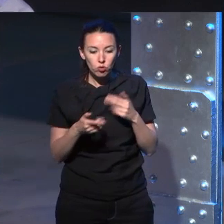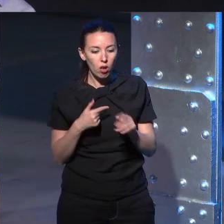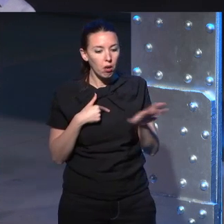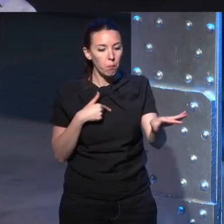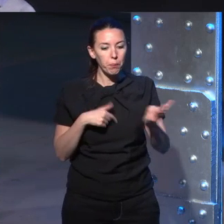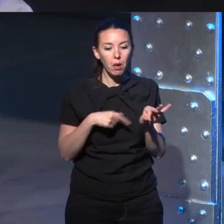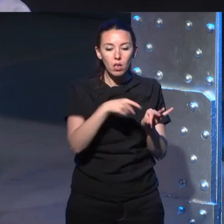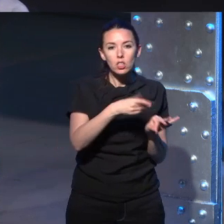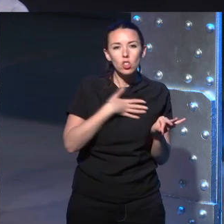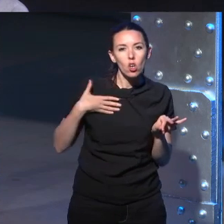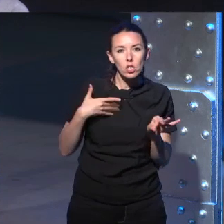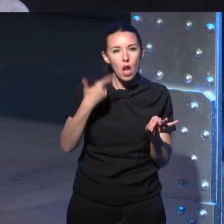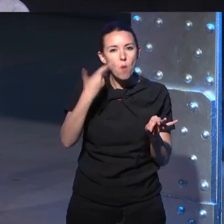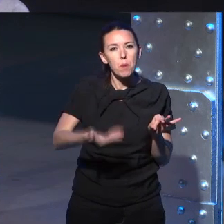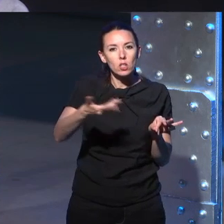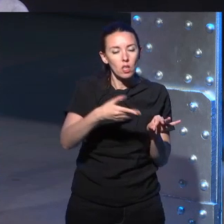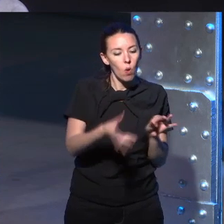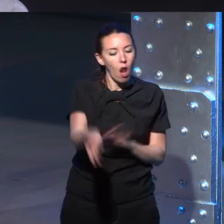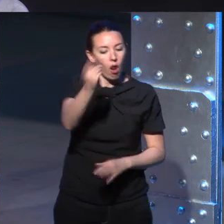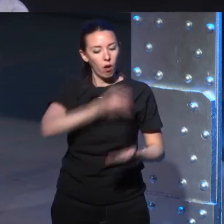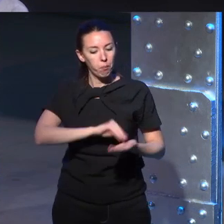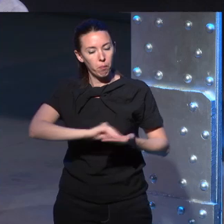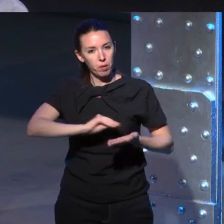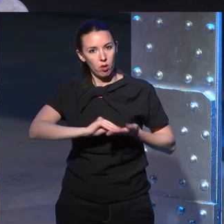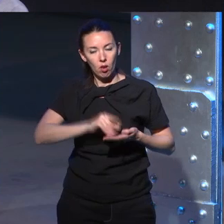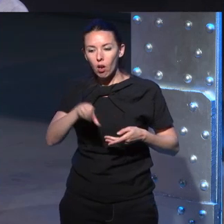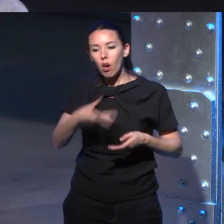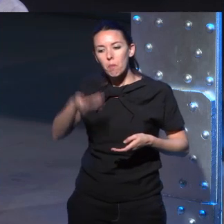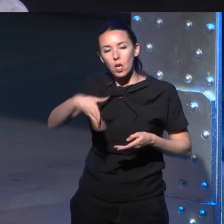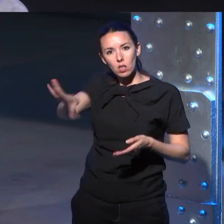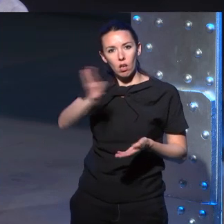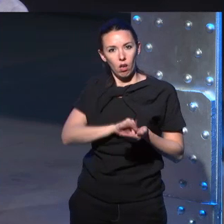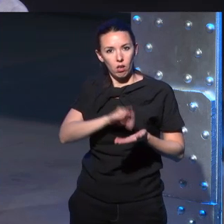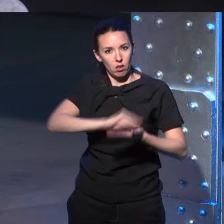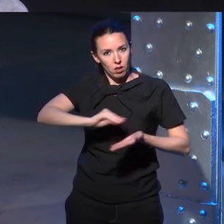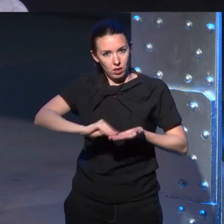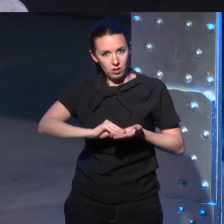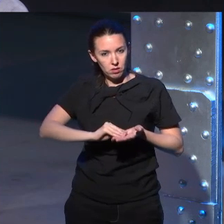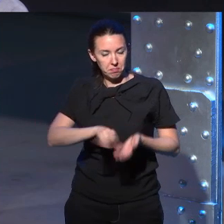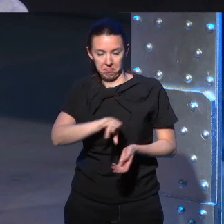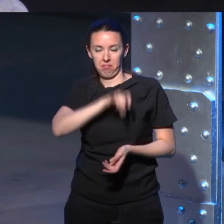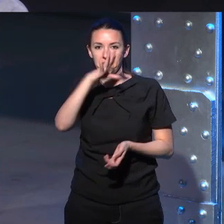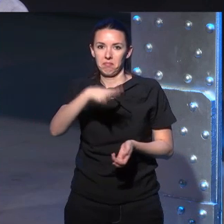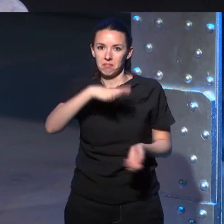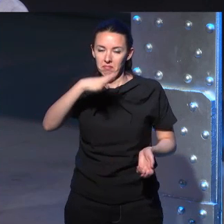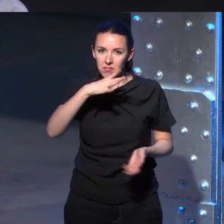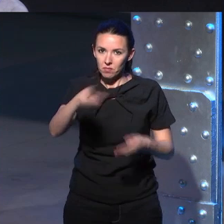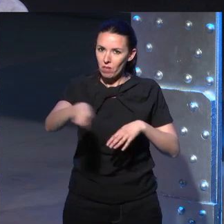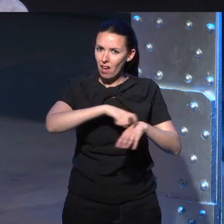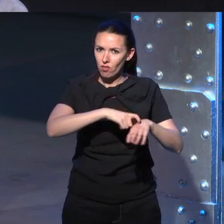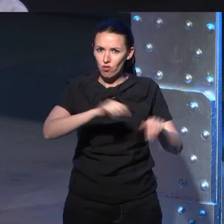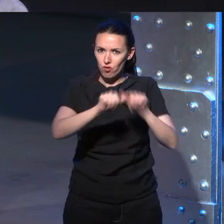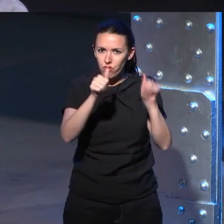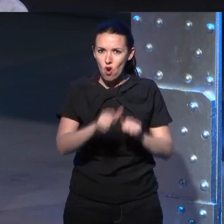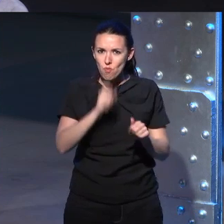las partes que quiere resaltar de la narración en un momento preciso. Me asombra la pericia estilística de los saltos